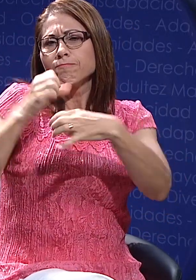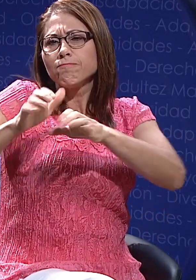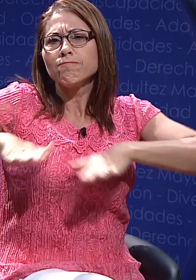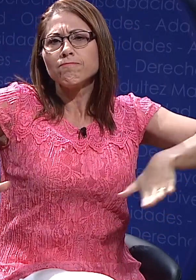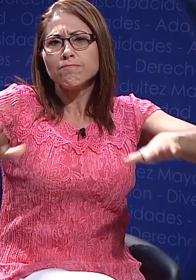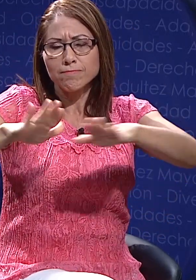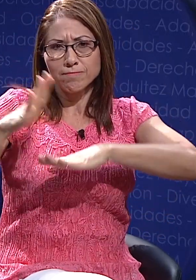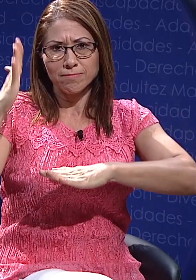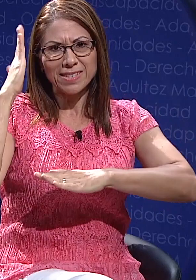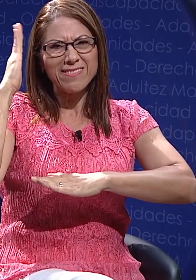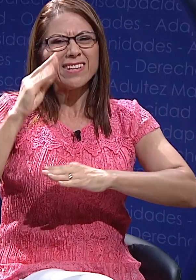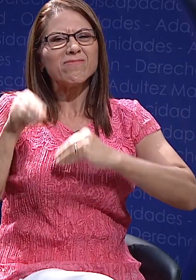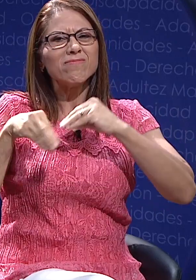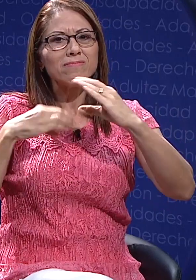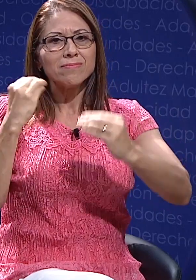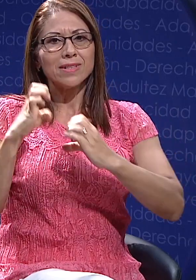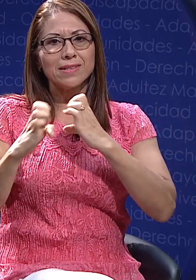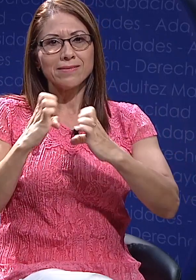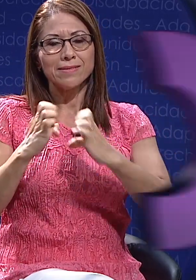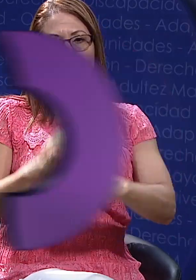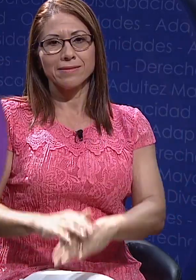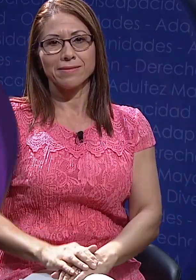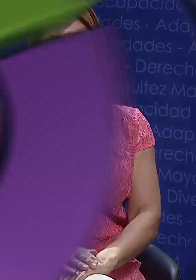previo a esta entrevista